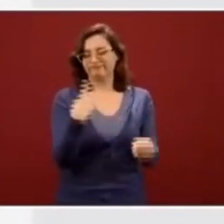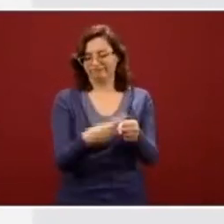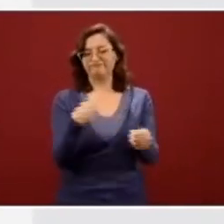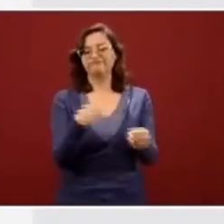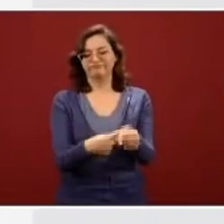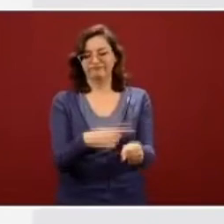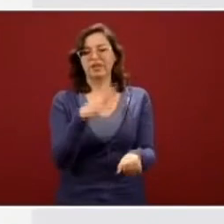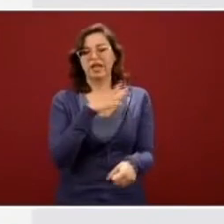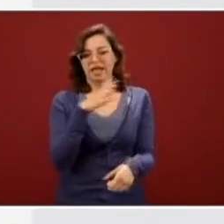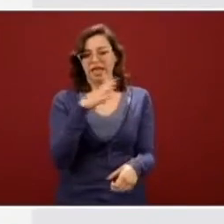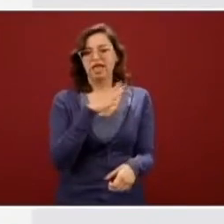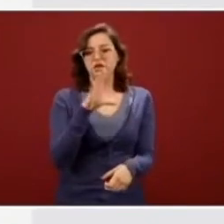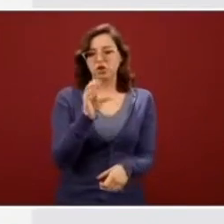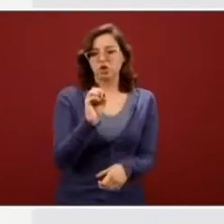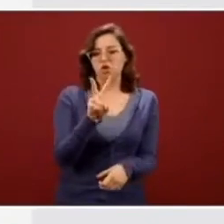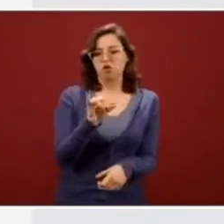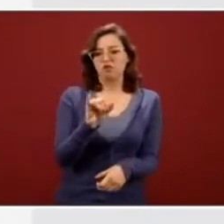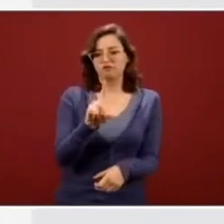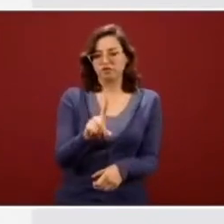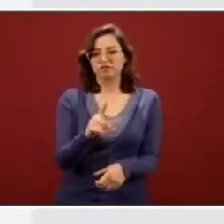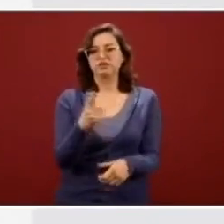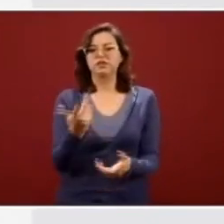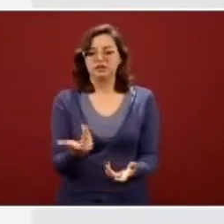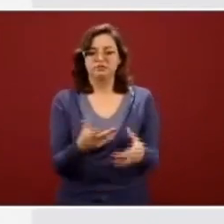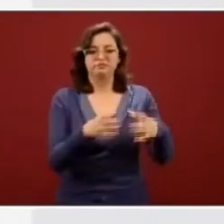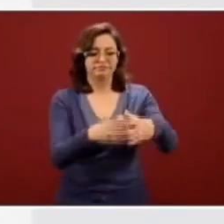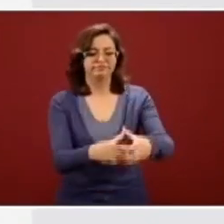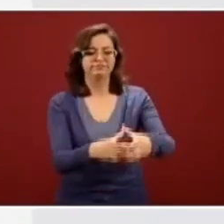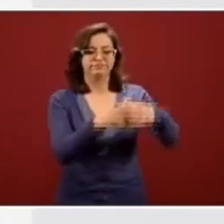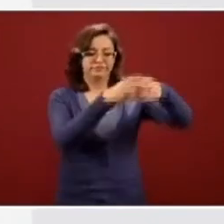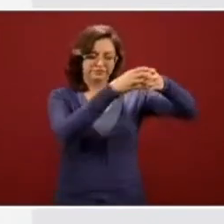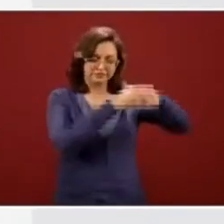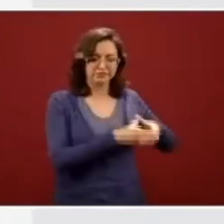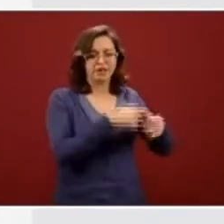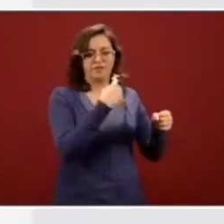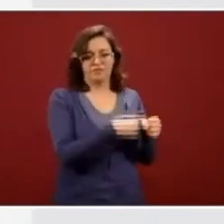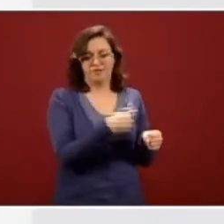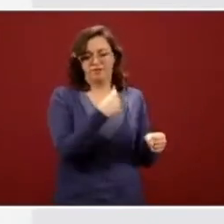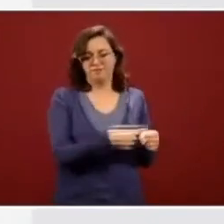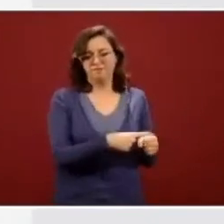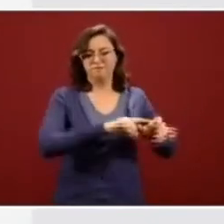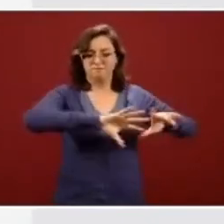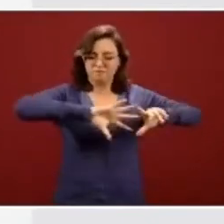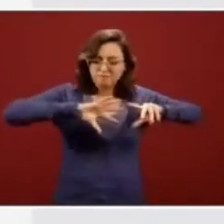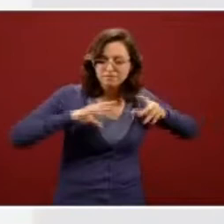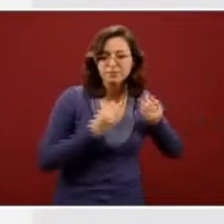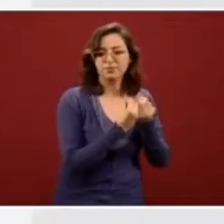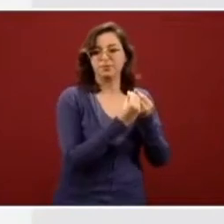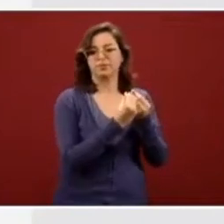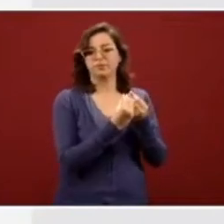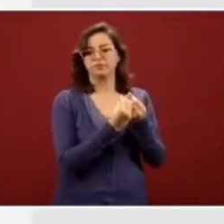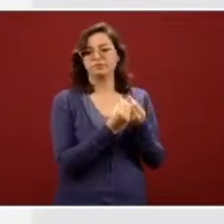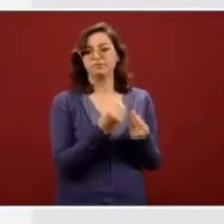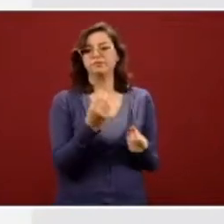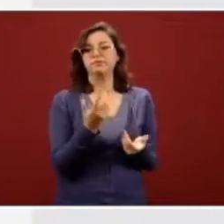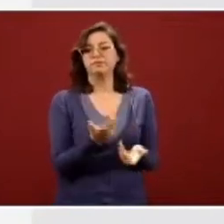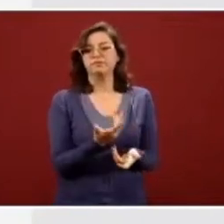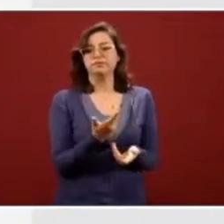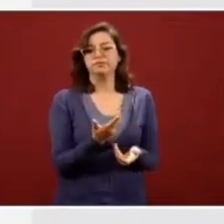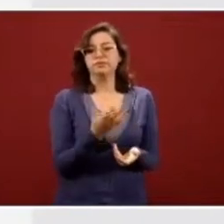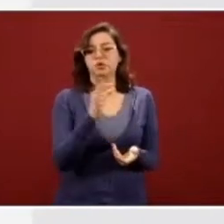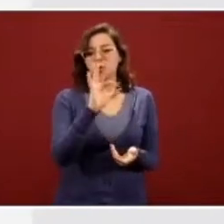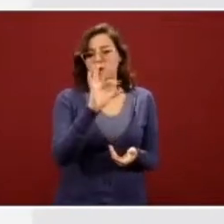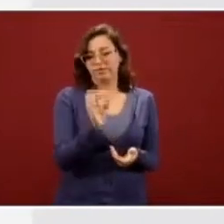a SARS-CoV-2, lo que entonces ahora nos da una cifra, una actualización de que tenemos